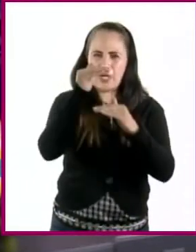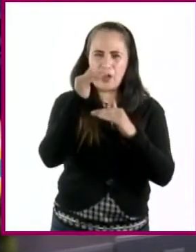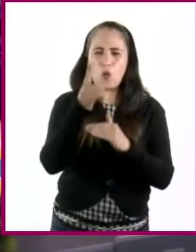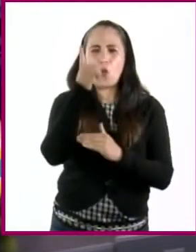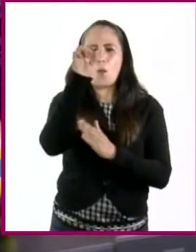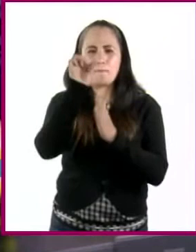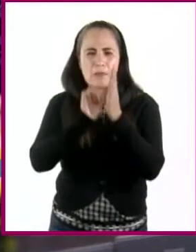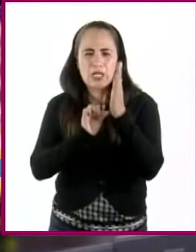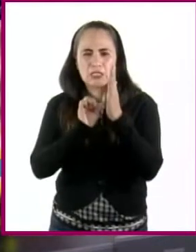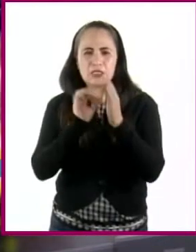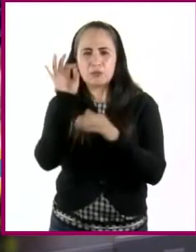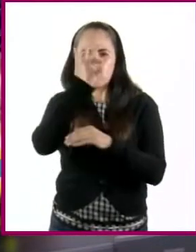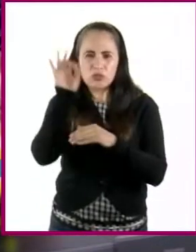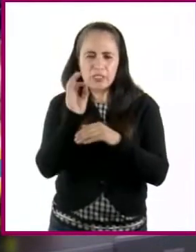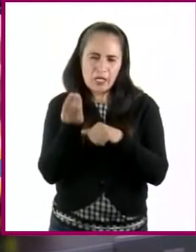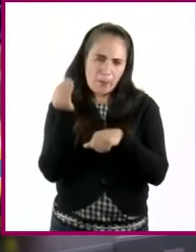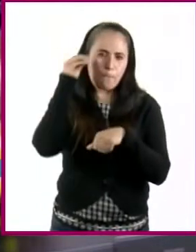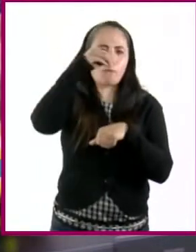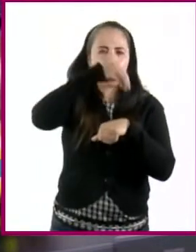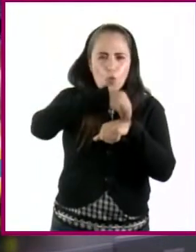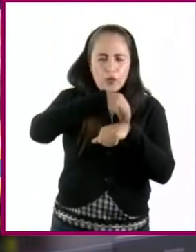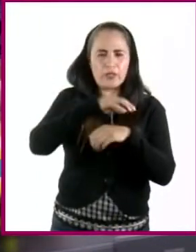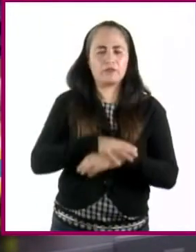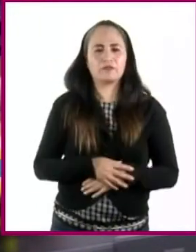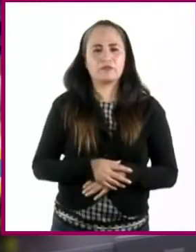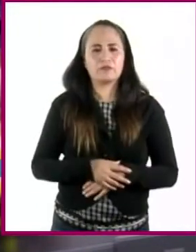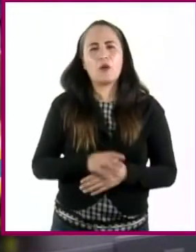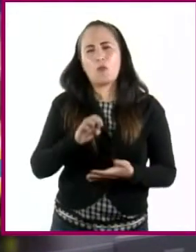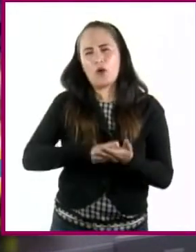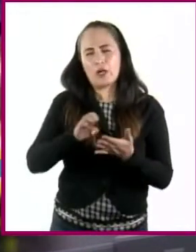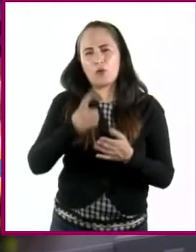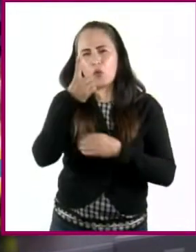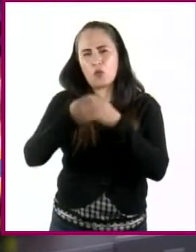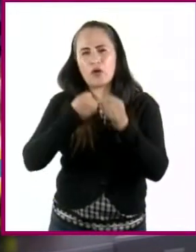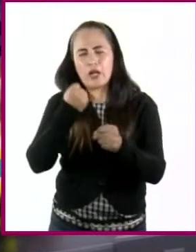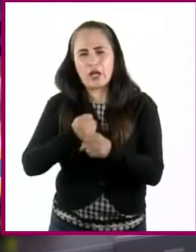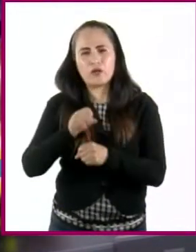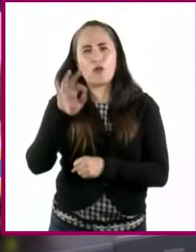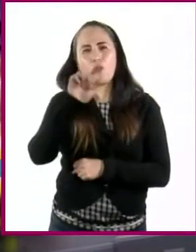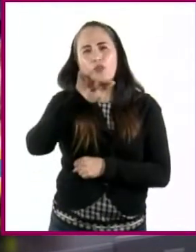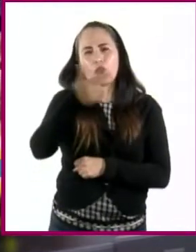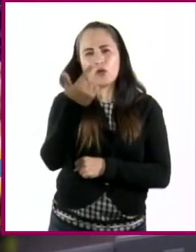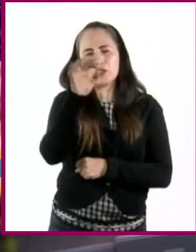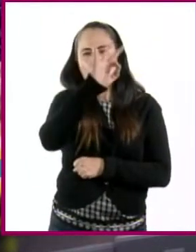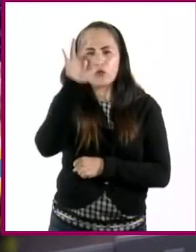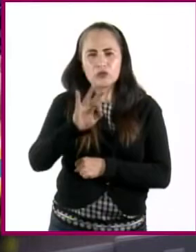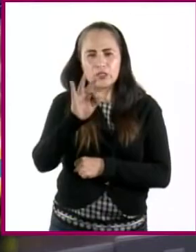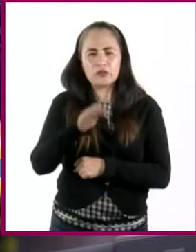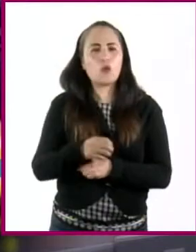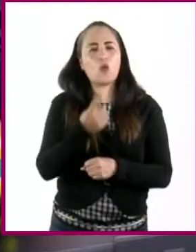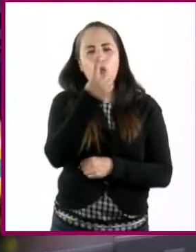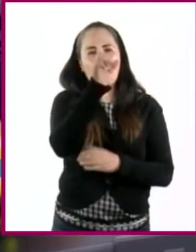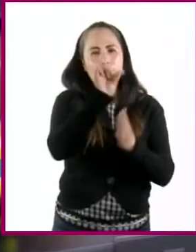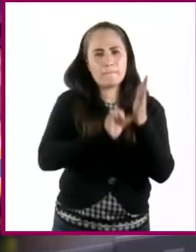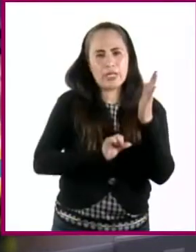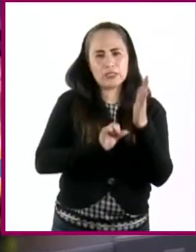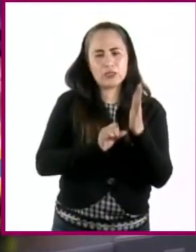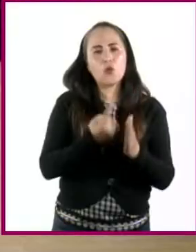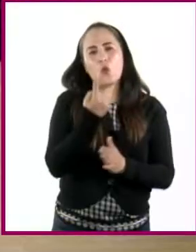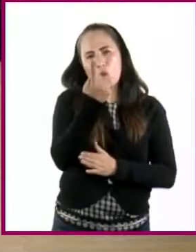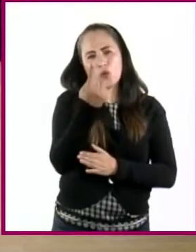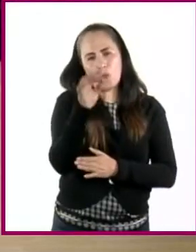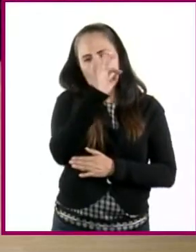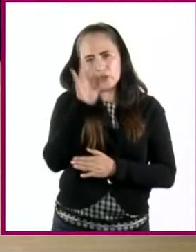que corresponde. En este caso, si la tasa de interés anual es de 12%, la tasa de interés mensual es de